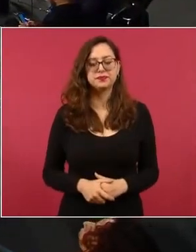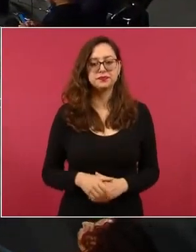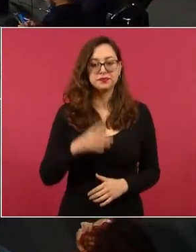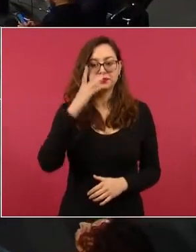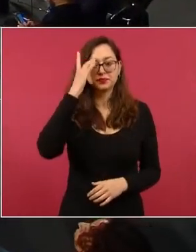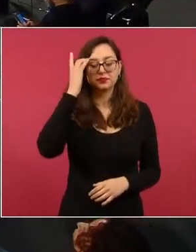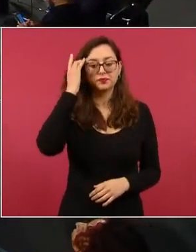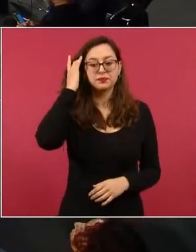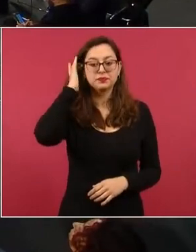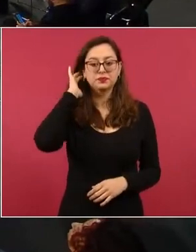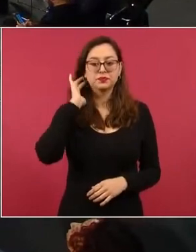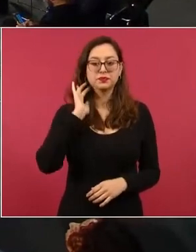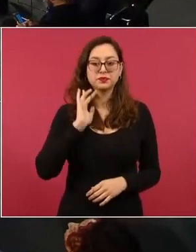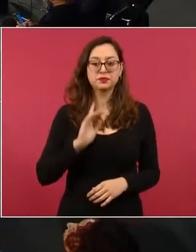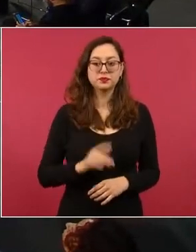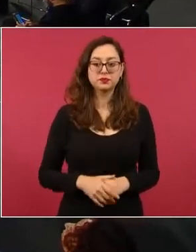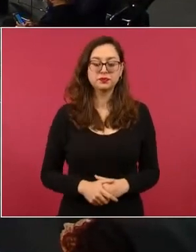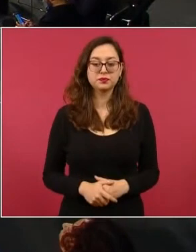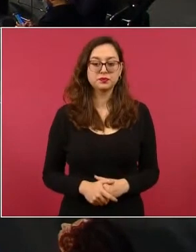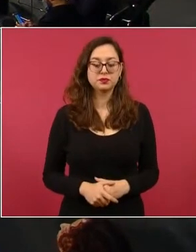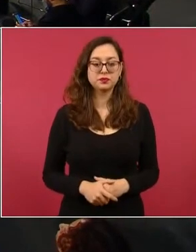A ver si están las imágenes